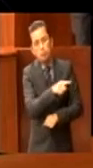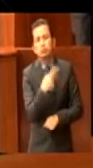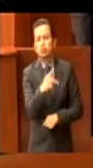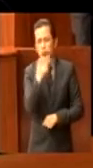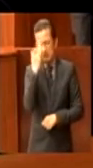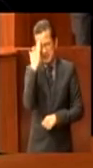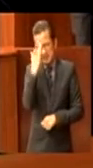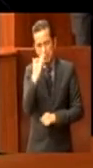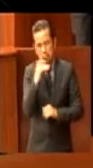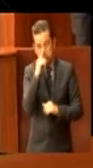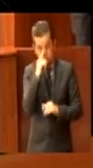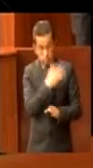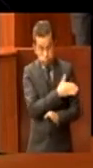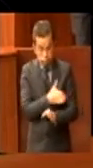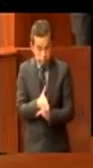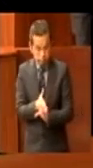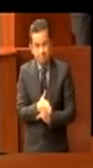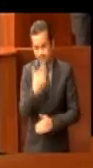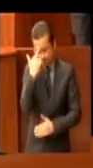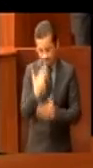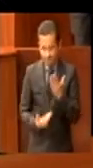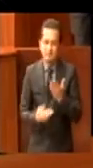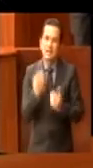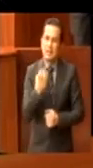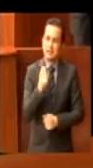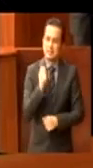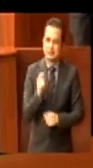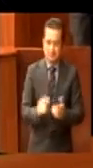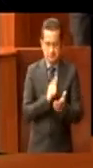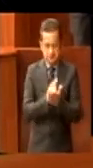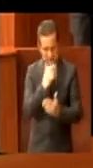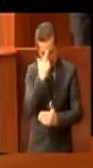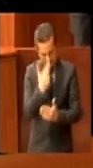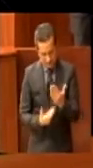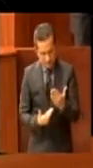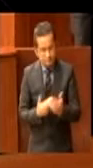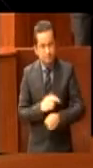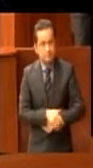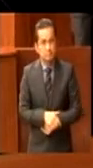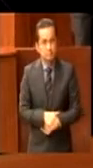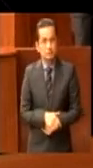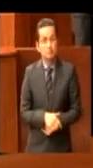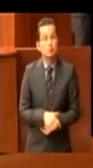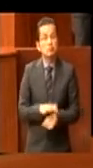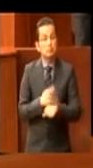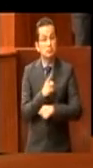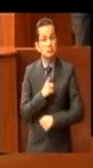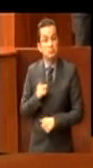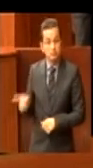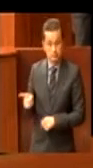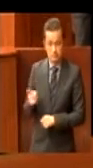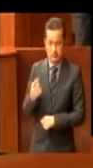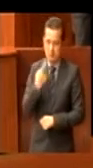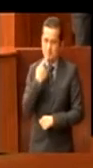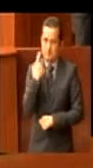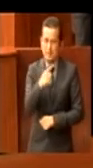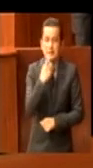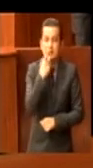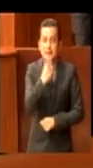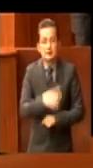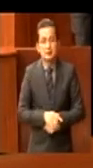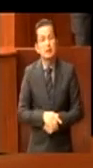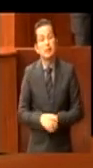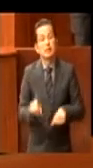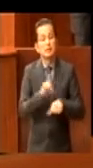fuera de los plazos legales en supuesto fraude la ley lo anterior en virtud de que a decir del anunciante entre el día 19 de